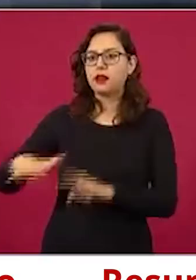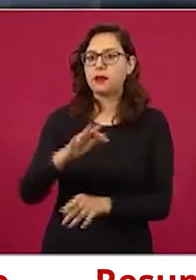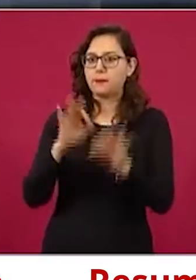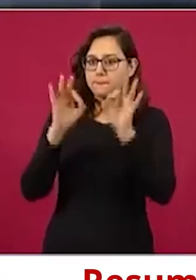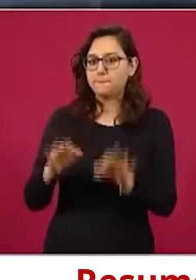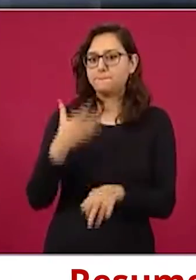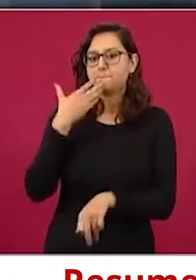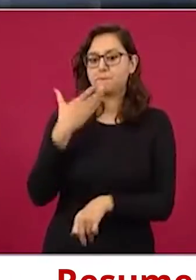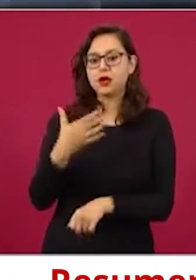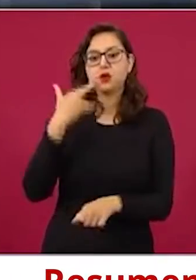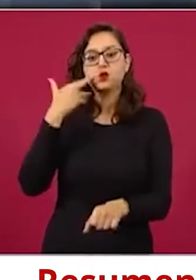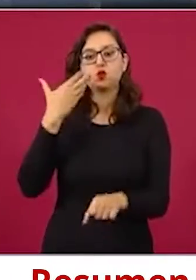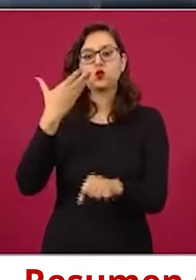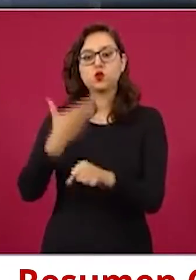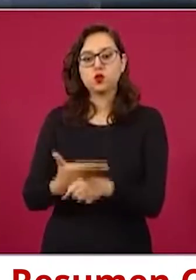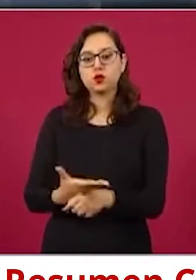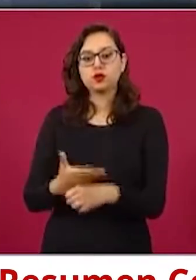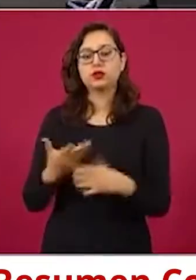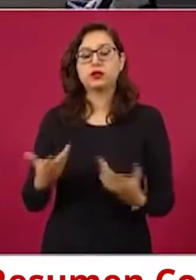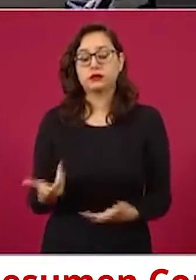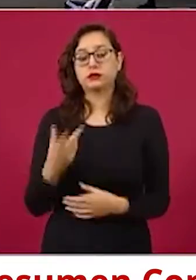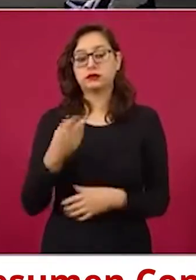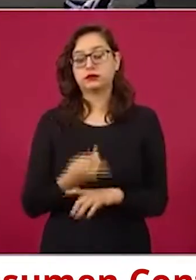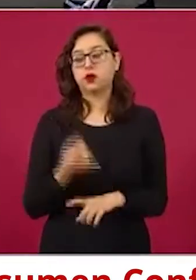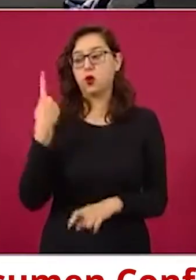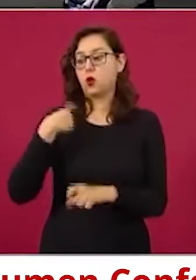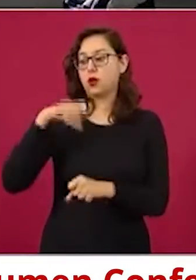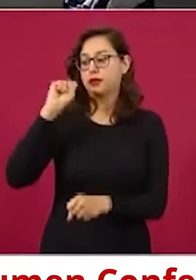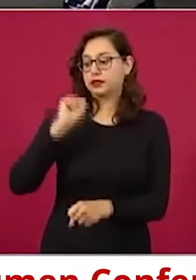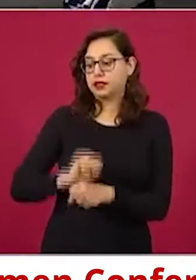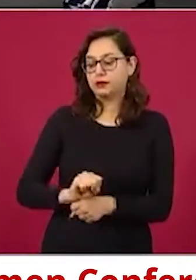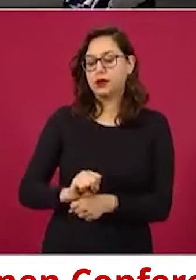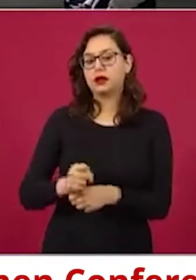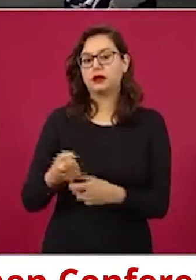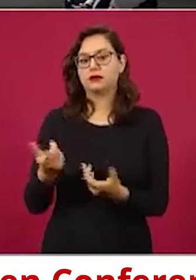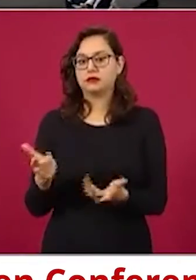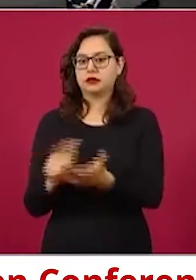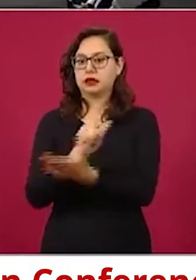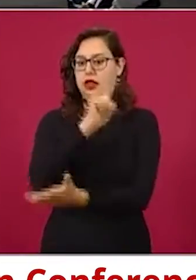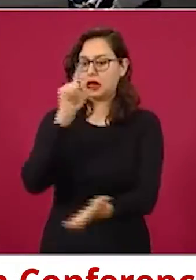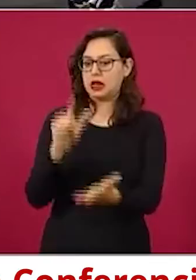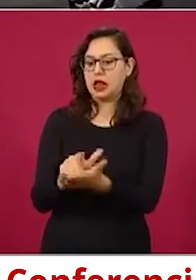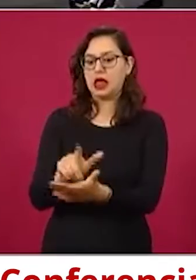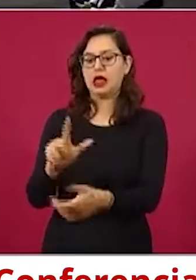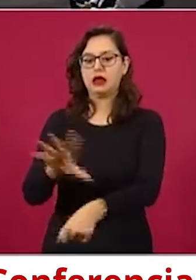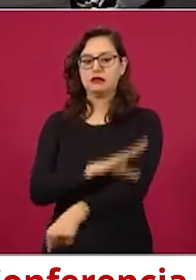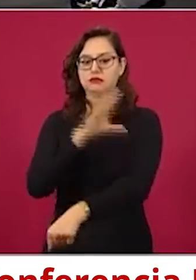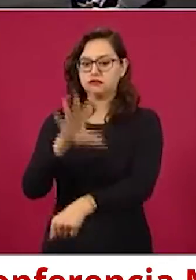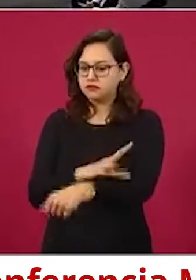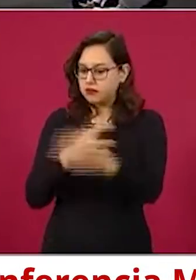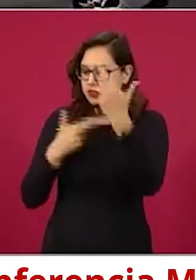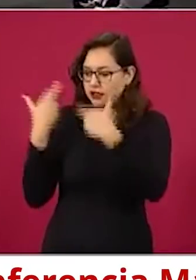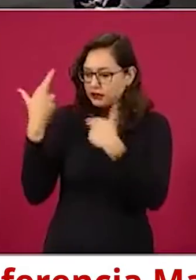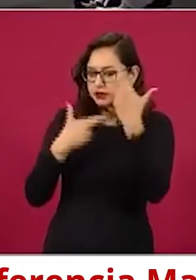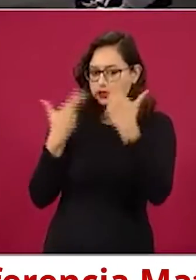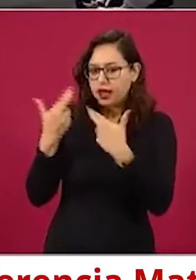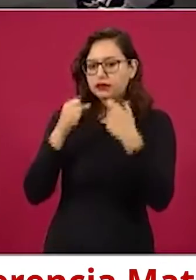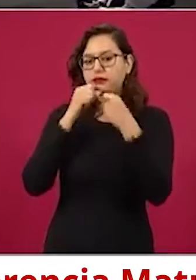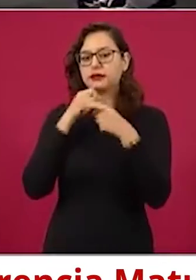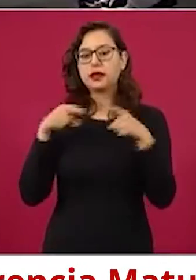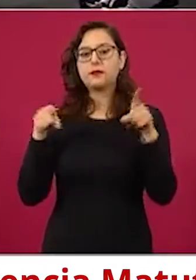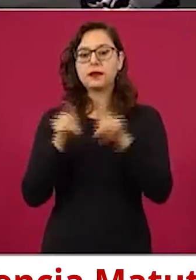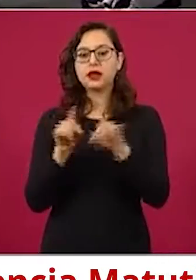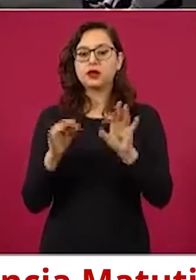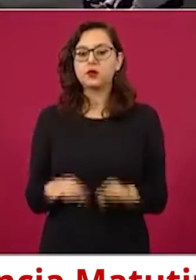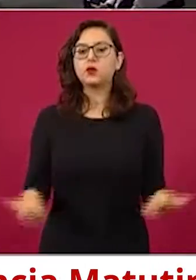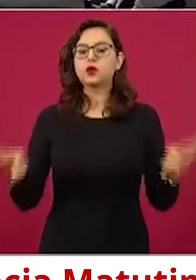que pues sí, se tiene que hacer una revisión en materia de la reforma energética, etcétera, también contextualizaba que él vería